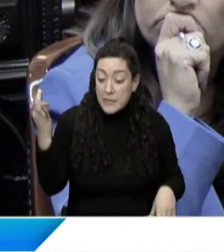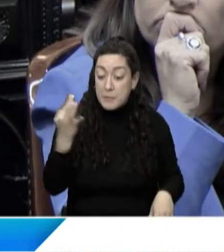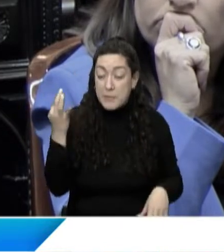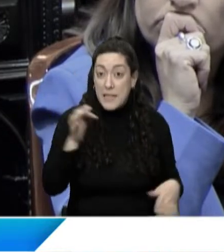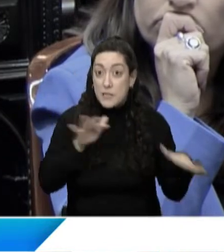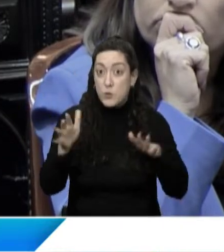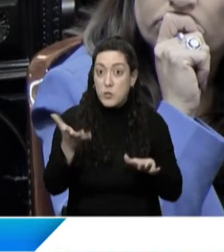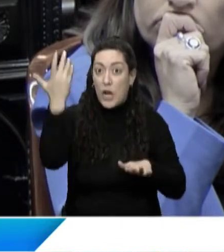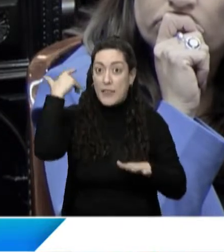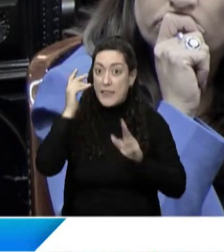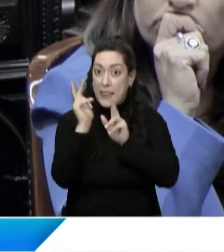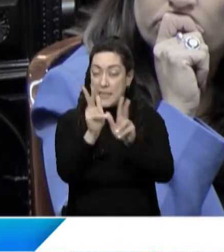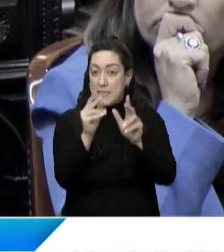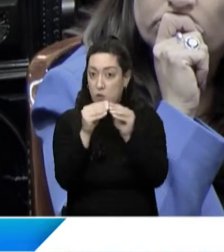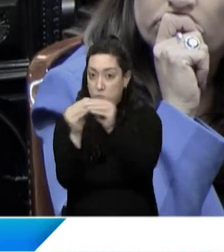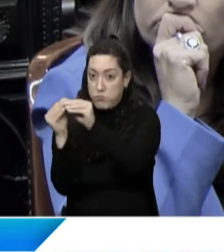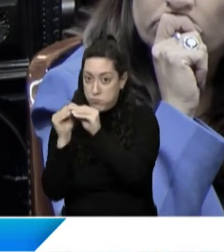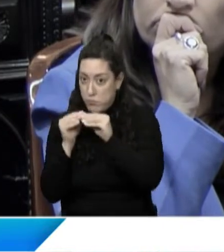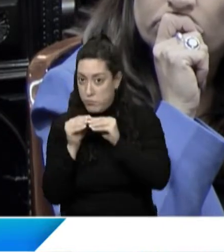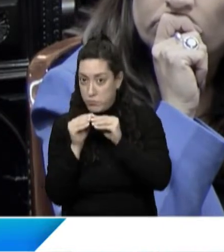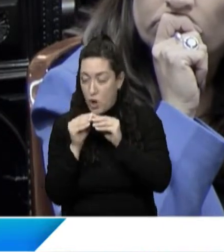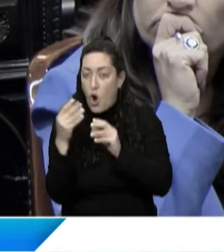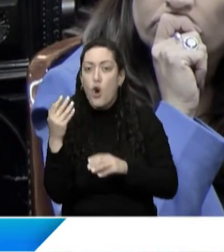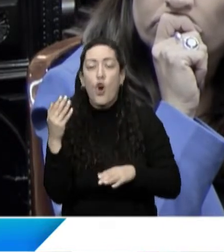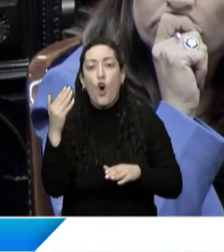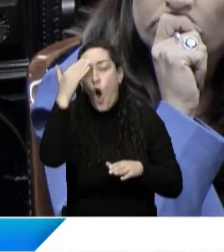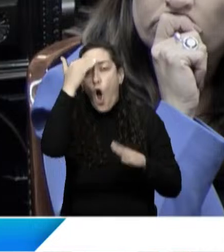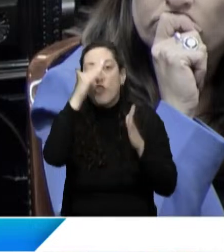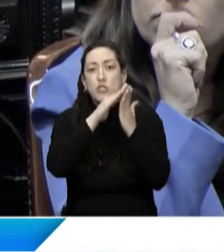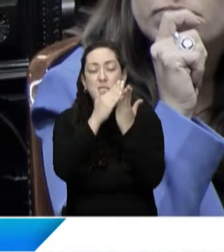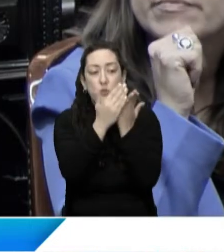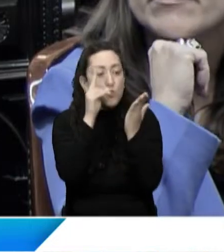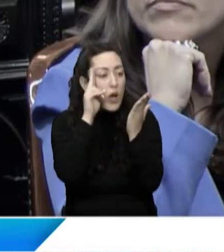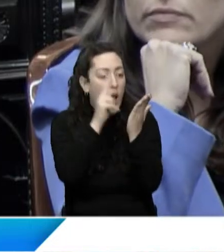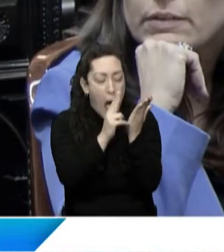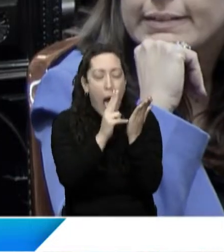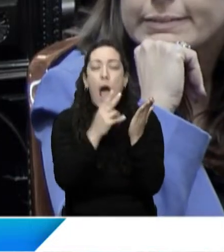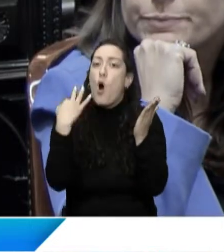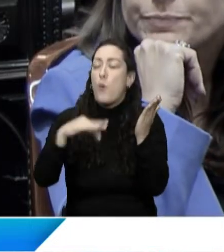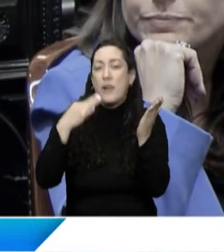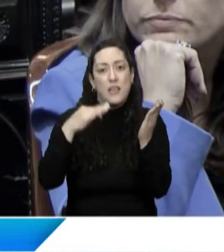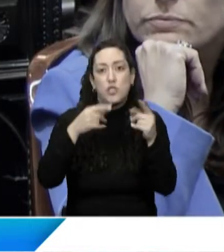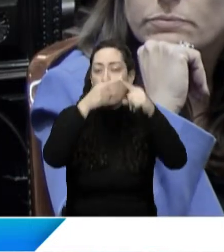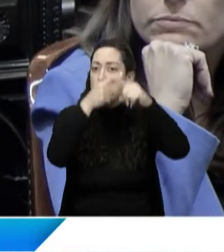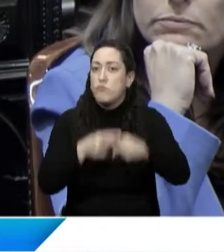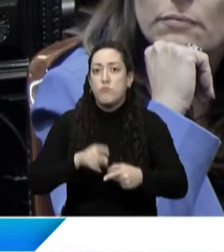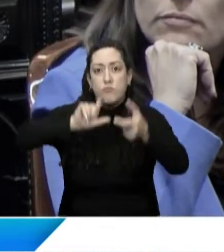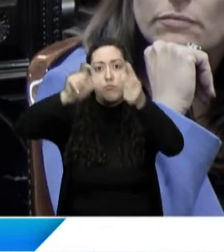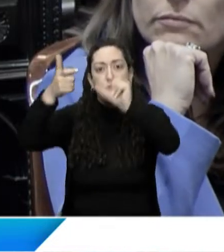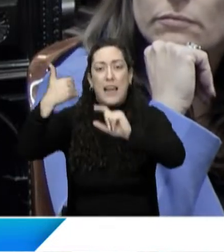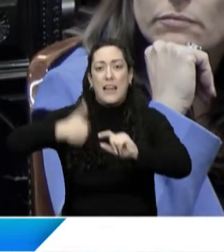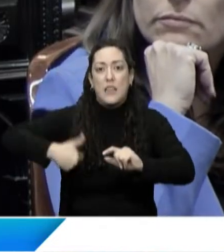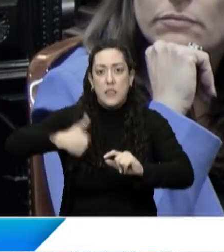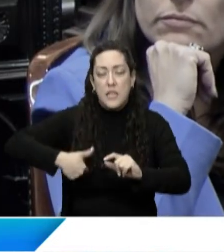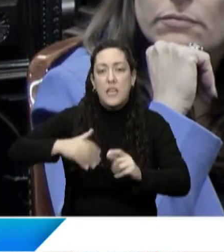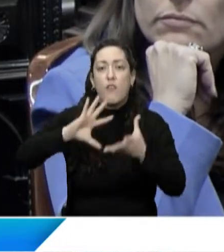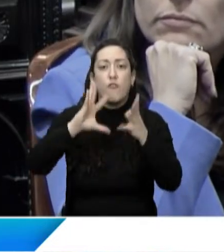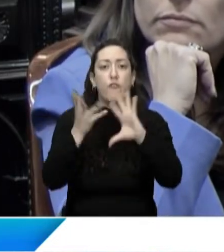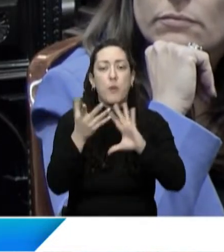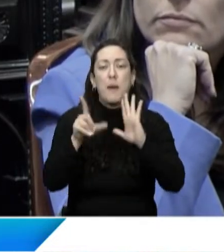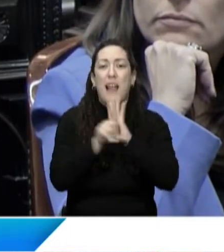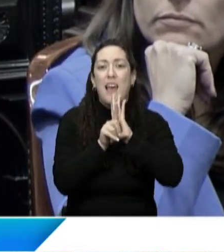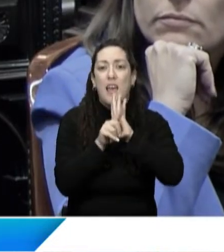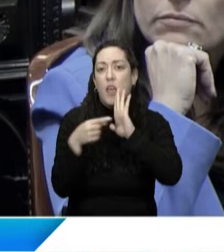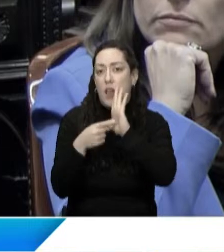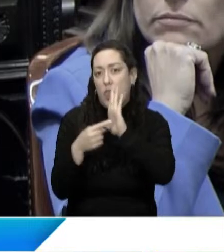antes se ha expresado, tenemos una obligación constitucional de darle a la movilidad jubilatoria en la República Argentina una fórmula dispuesta por